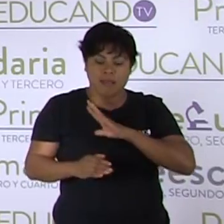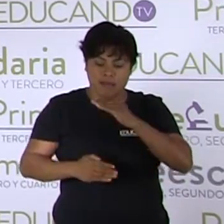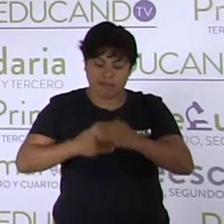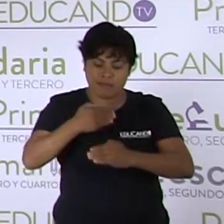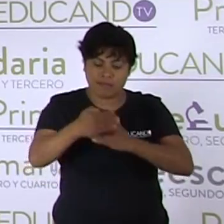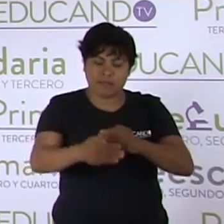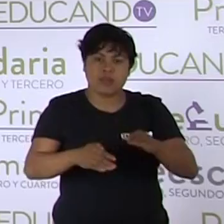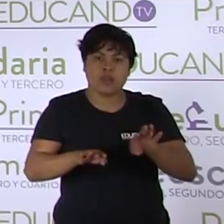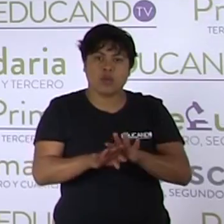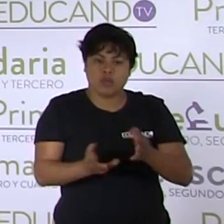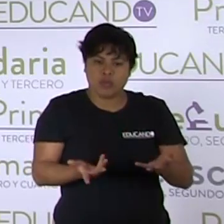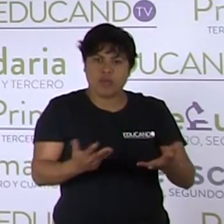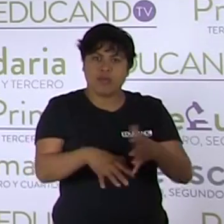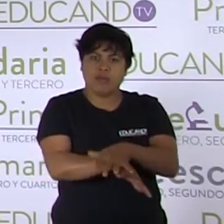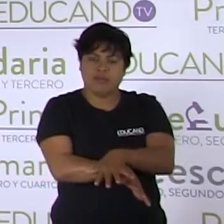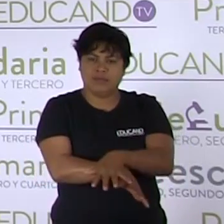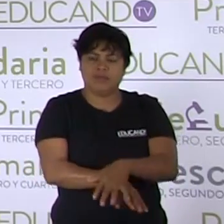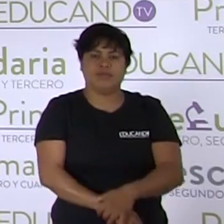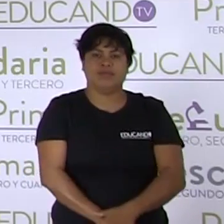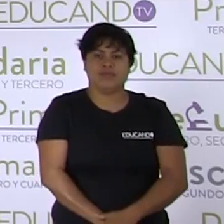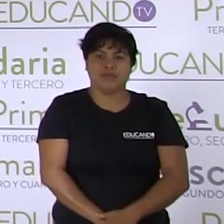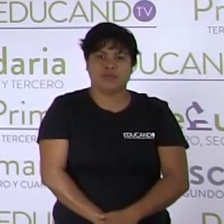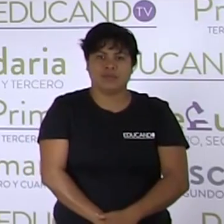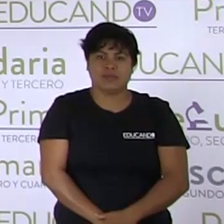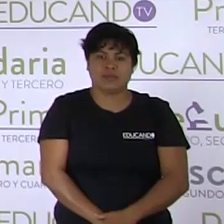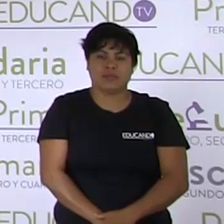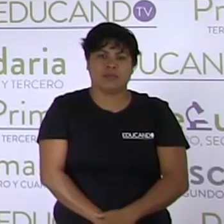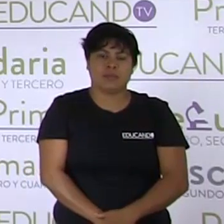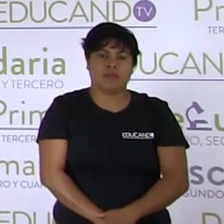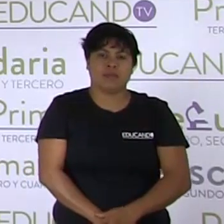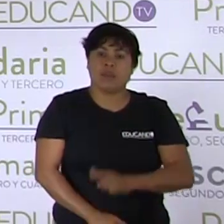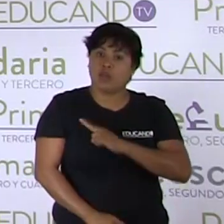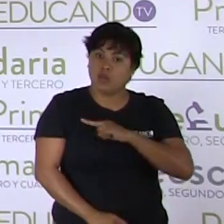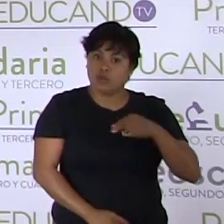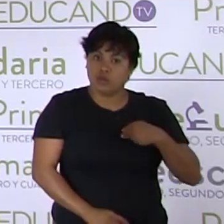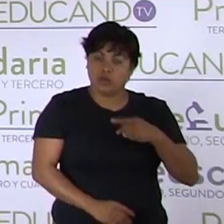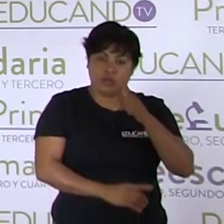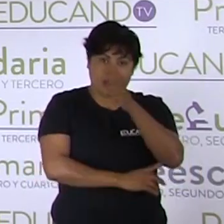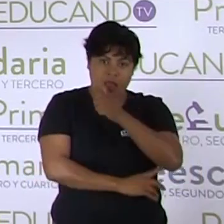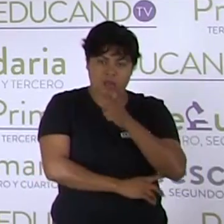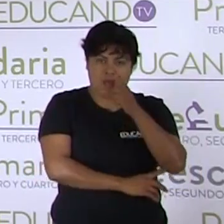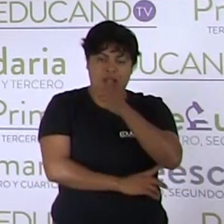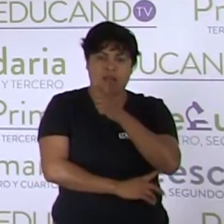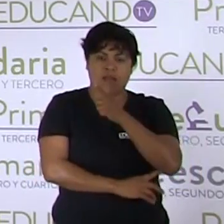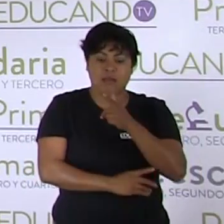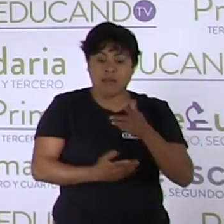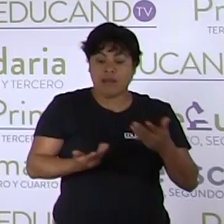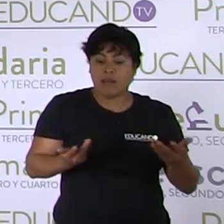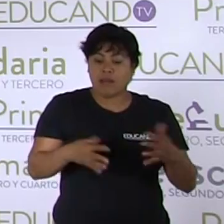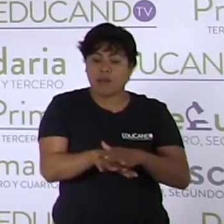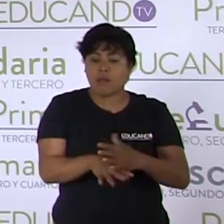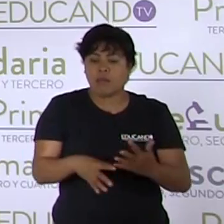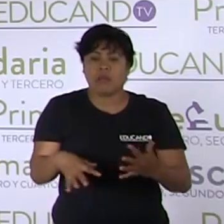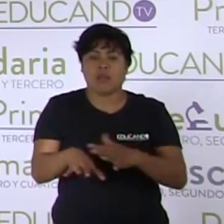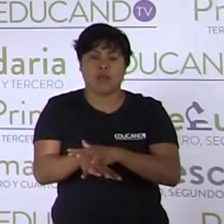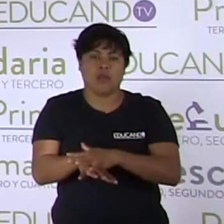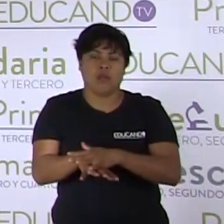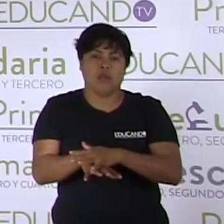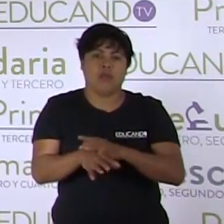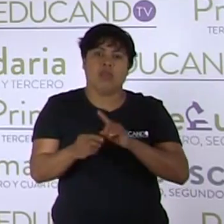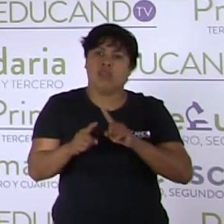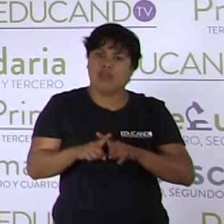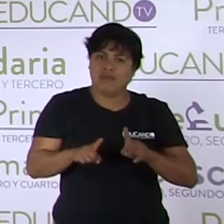de hibridación, ¿sí?, de nuestra lengua? Se ha ido, en